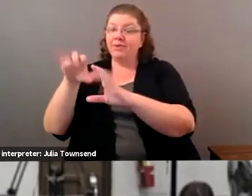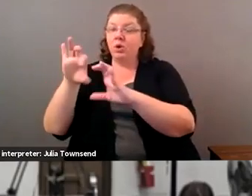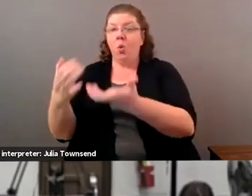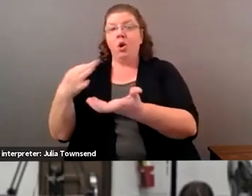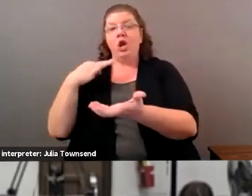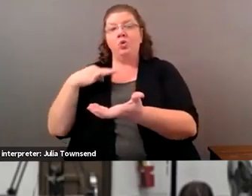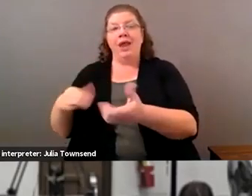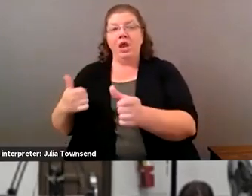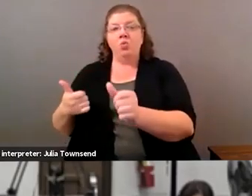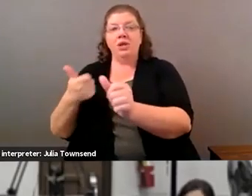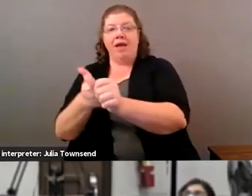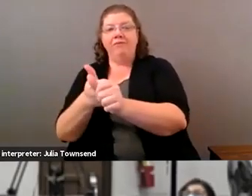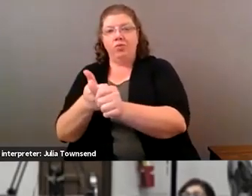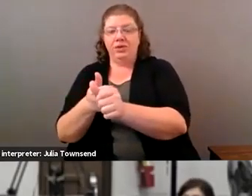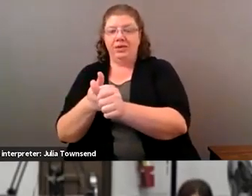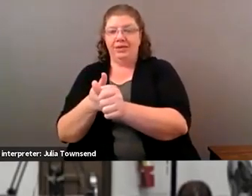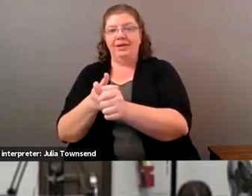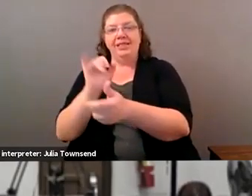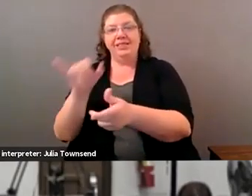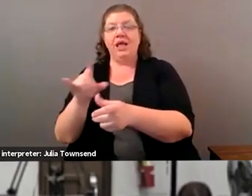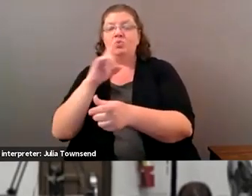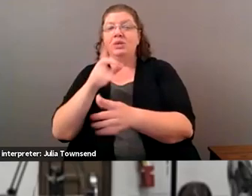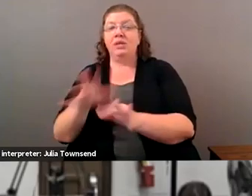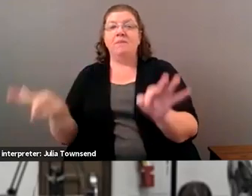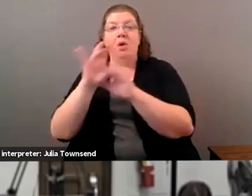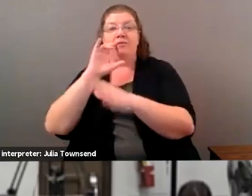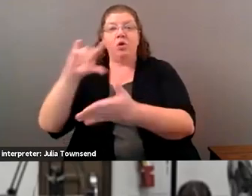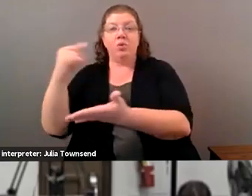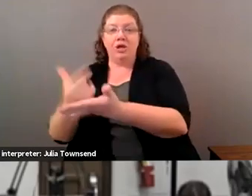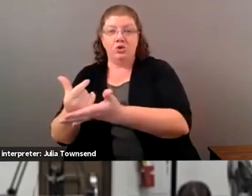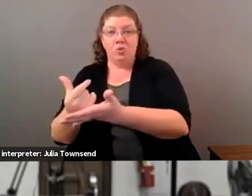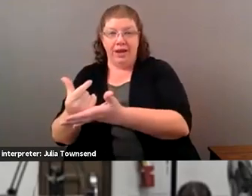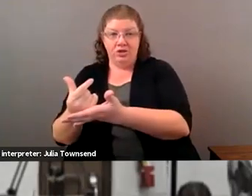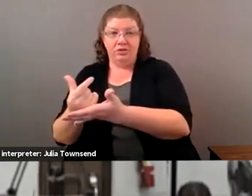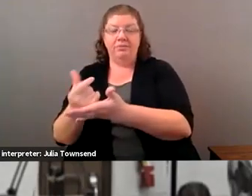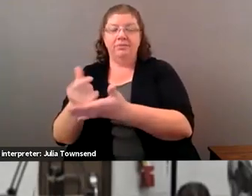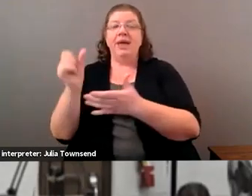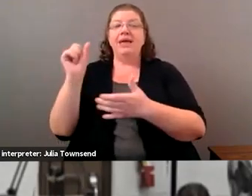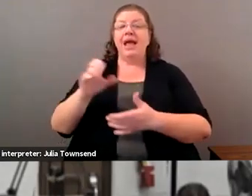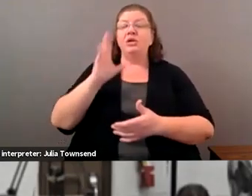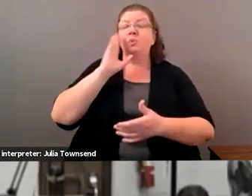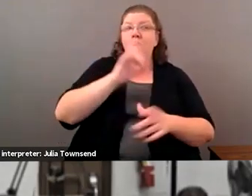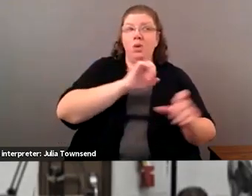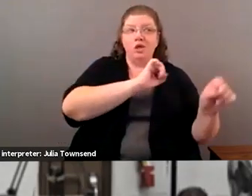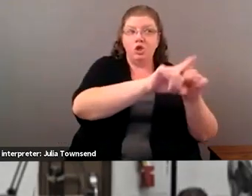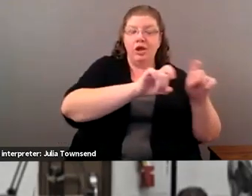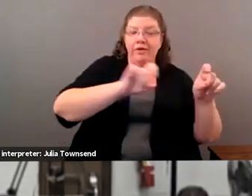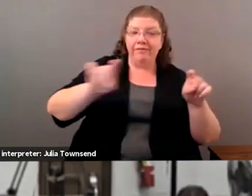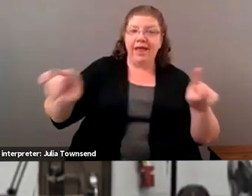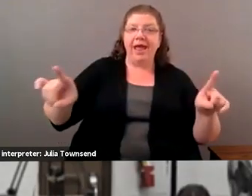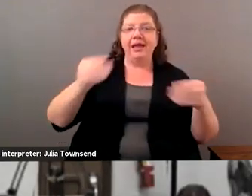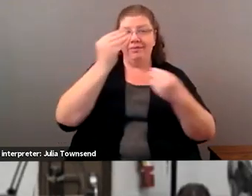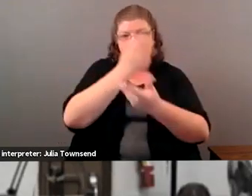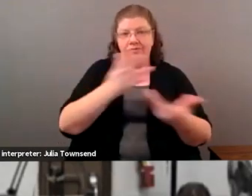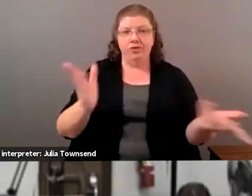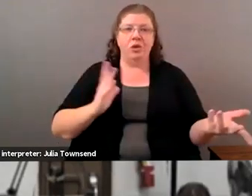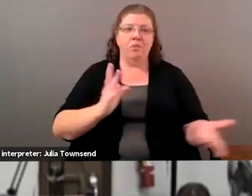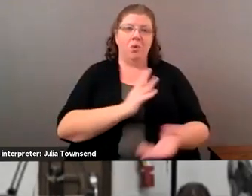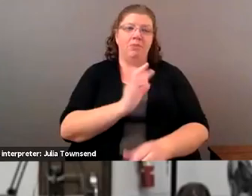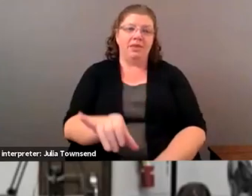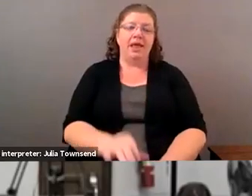oportunidades de cooperación de créditos que son necesarios para la graduación pero si definitivamente vamos a hacer una encuesta y enviar un reporte el consejo